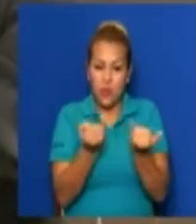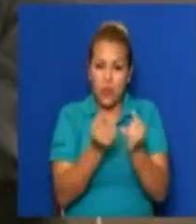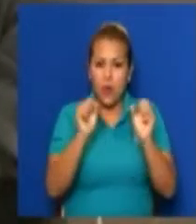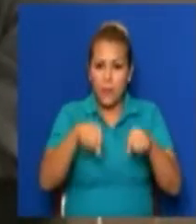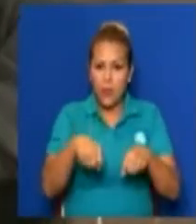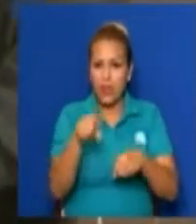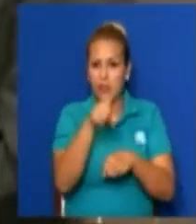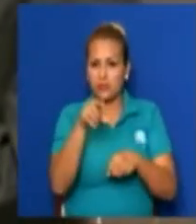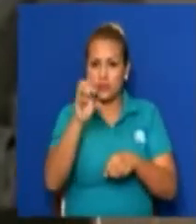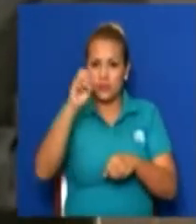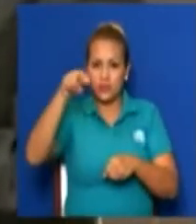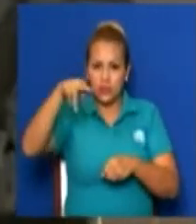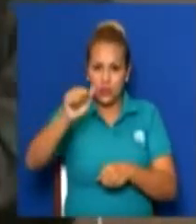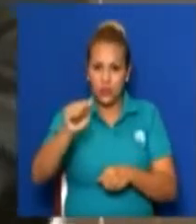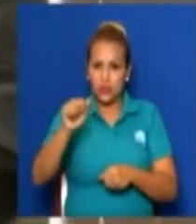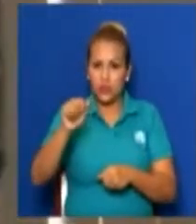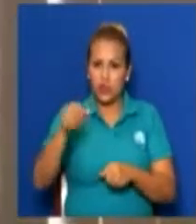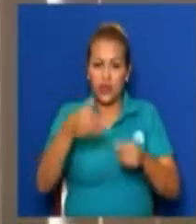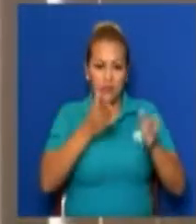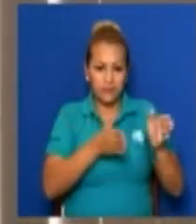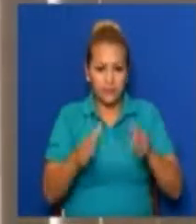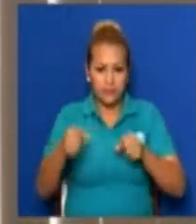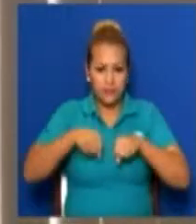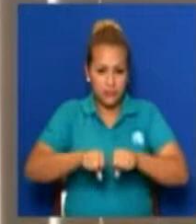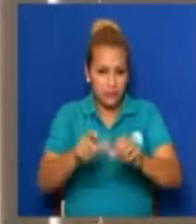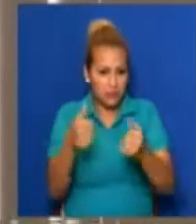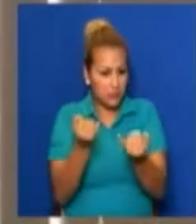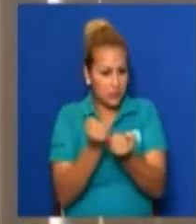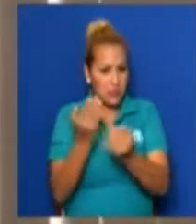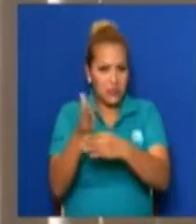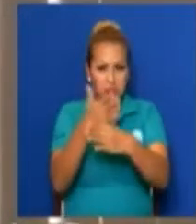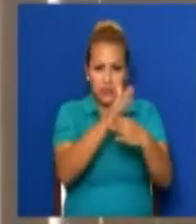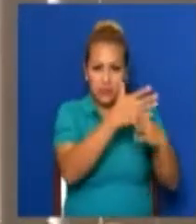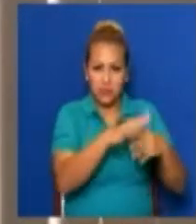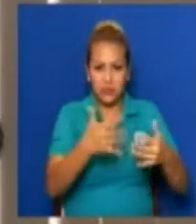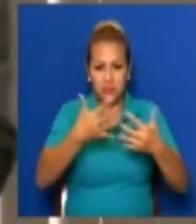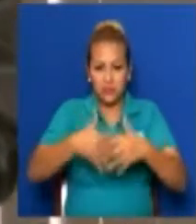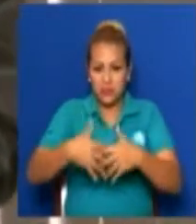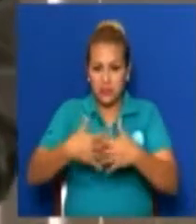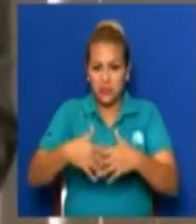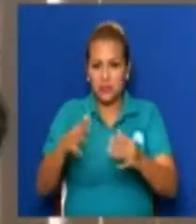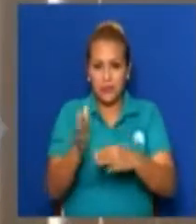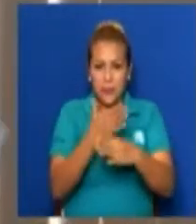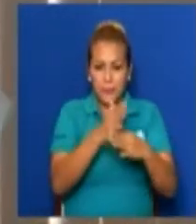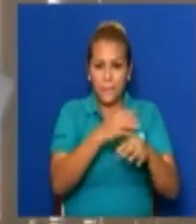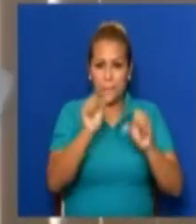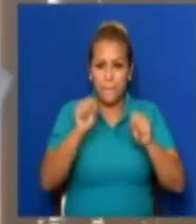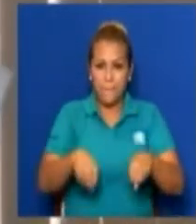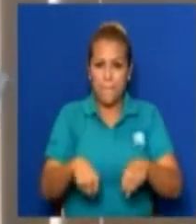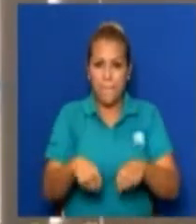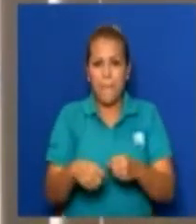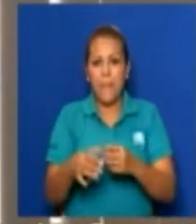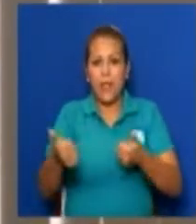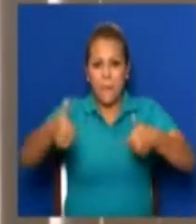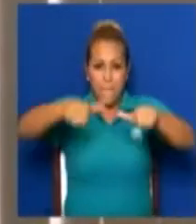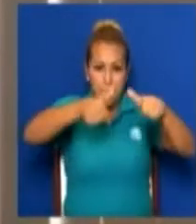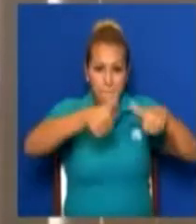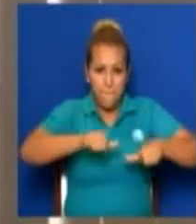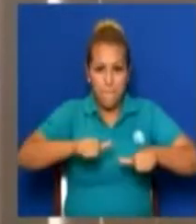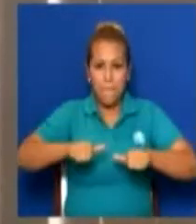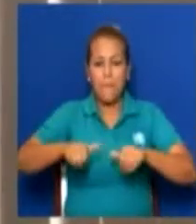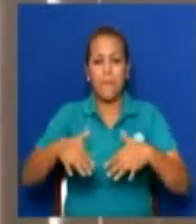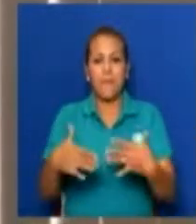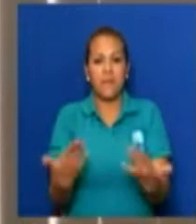Y en los acuerdos de las convenciones colectivas, de los convenios colectivos, se debe